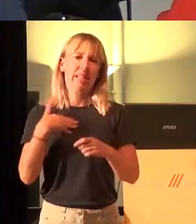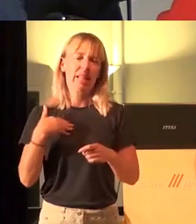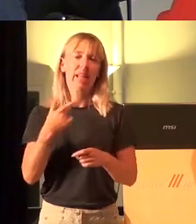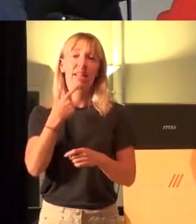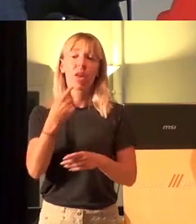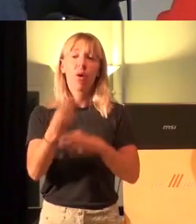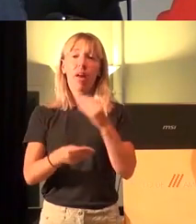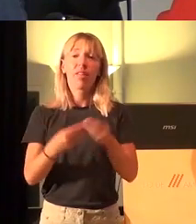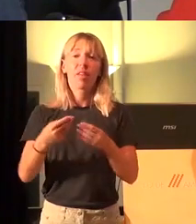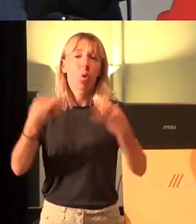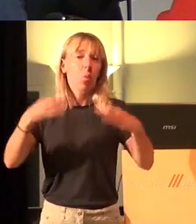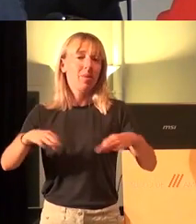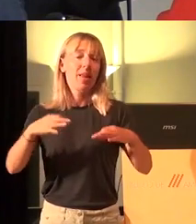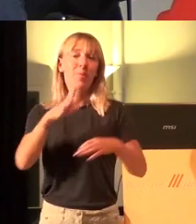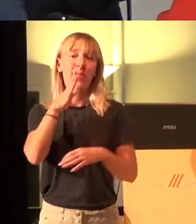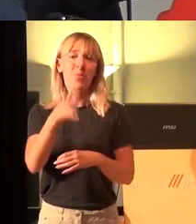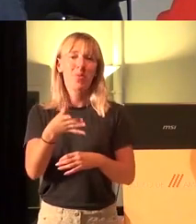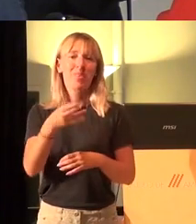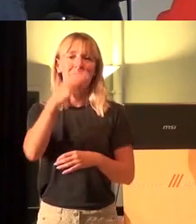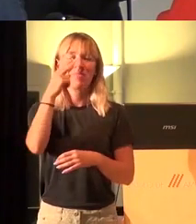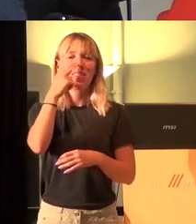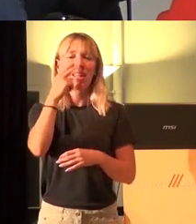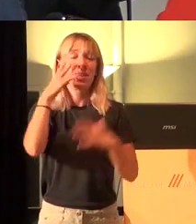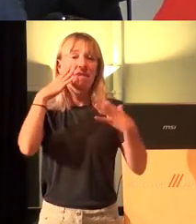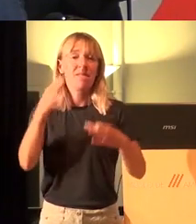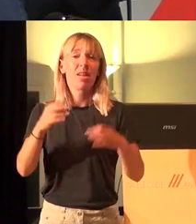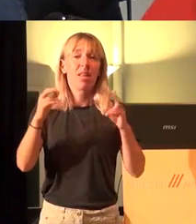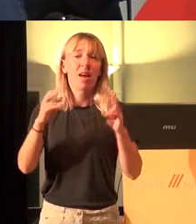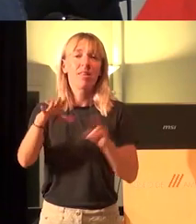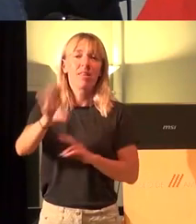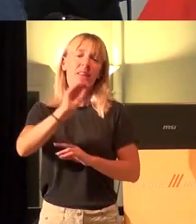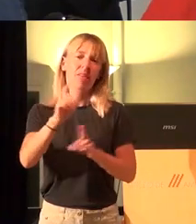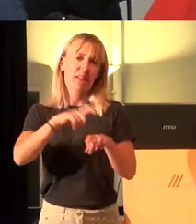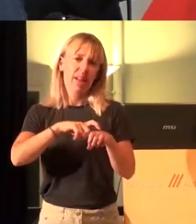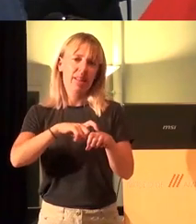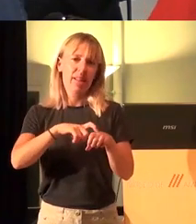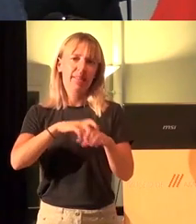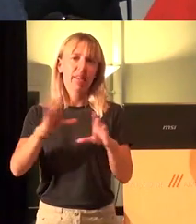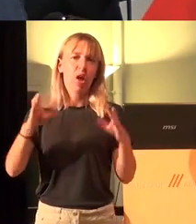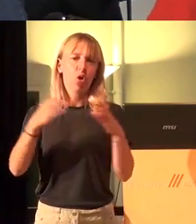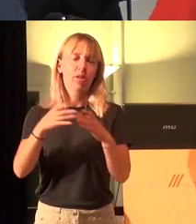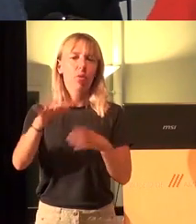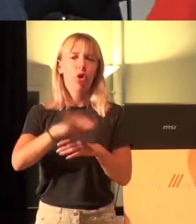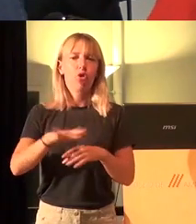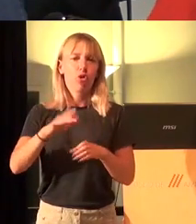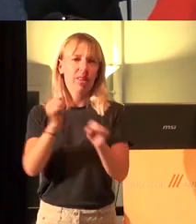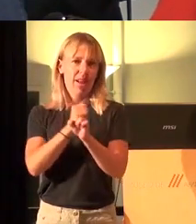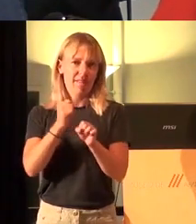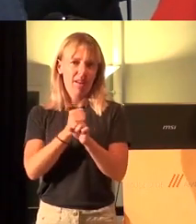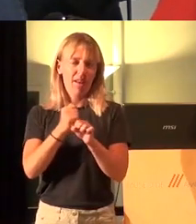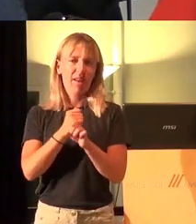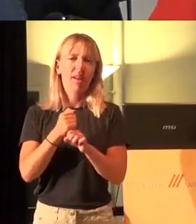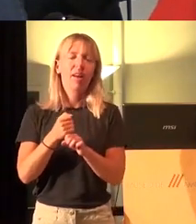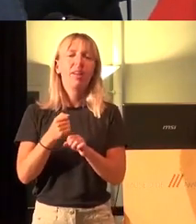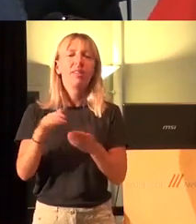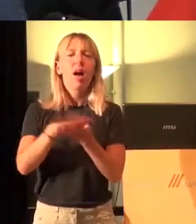digo que lo hacen con humildad es porque les interesa de verdad entender las características del colectivo para el que van a trabajar. Hablan